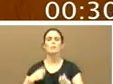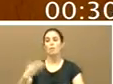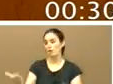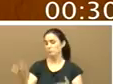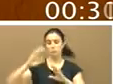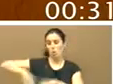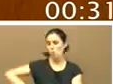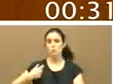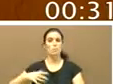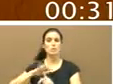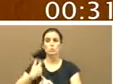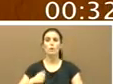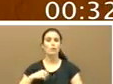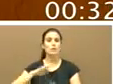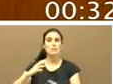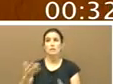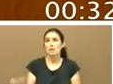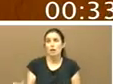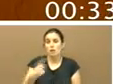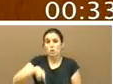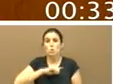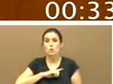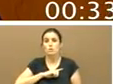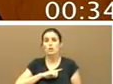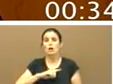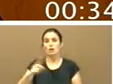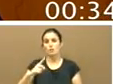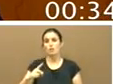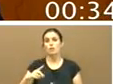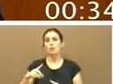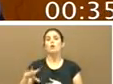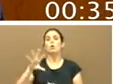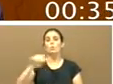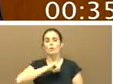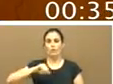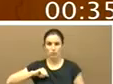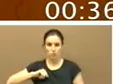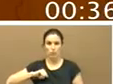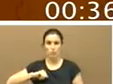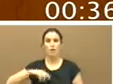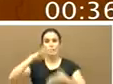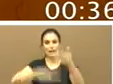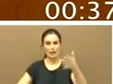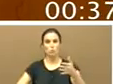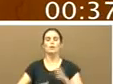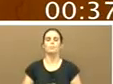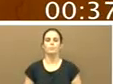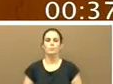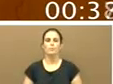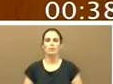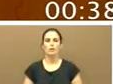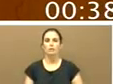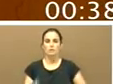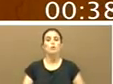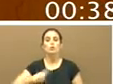últimos acontecimientos surgidos en nuestra hermana Comunidad Autónoma de Cataluña. Como es